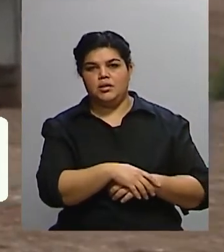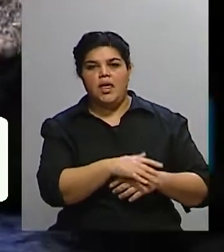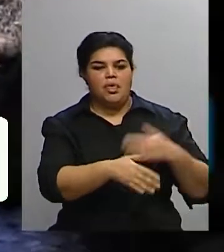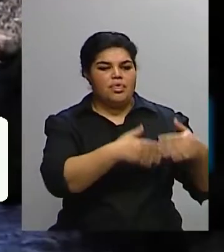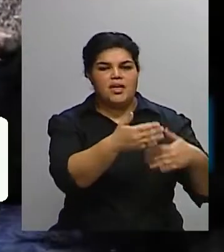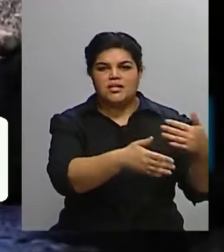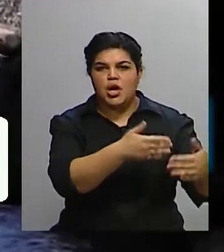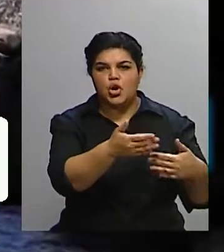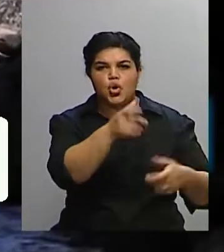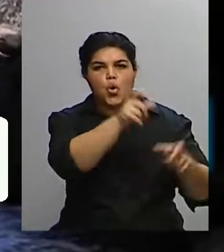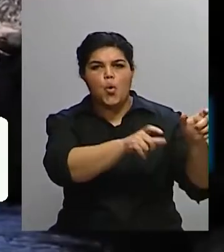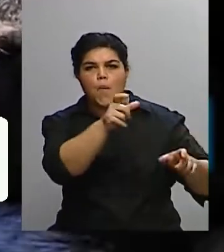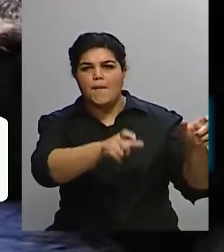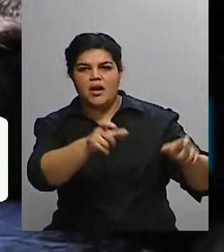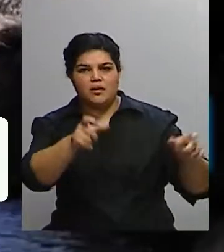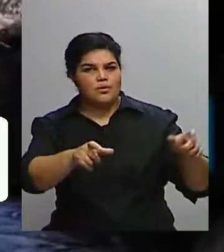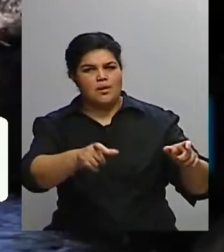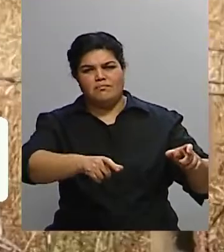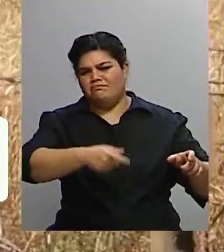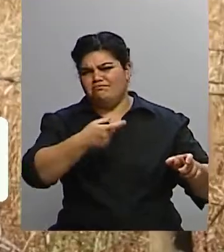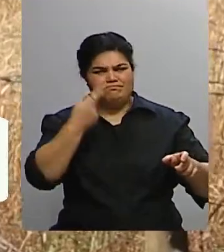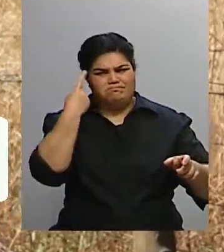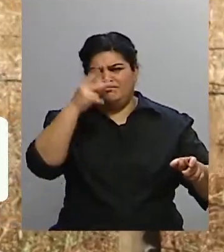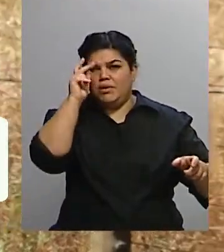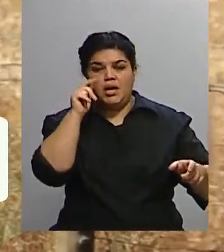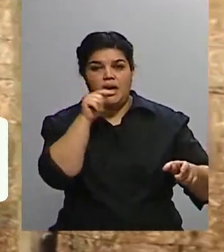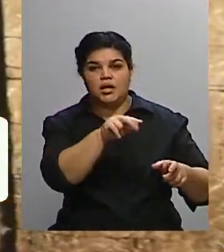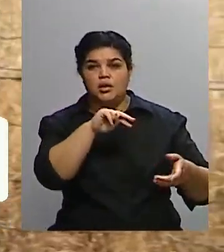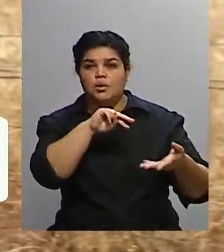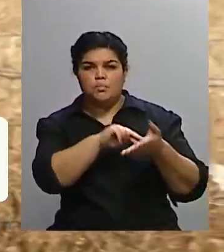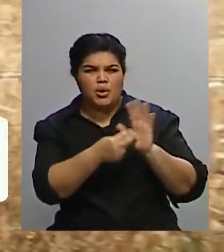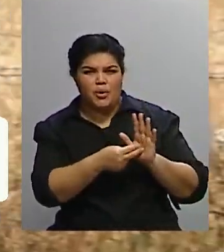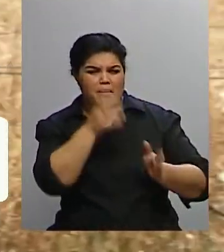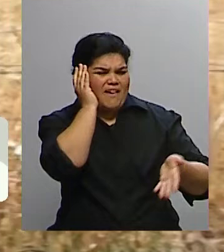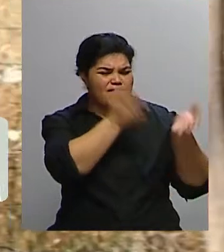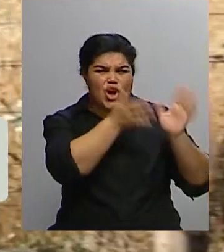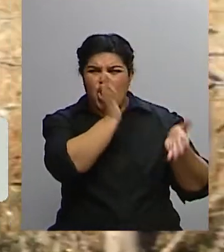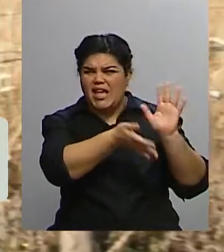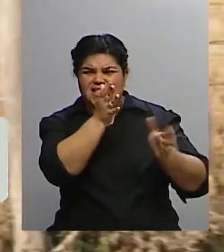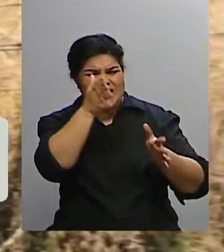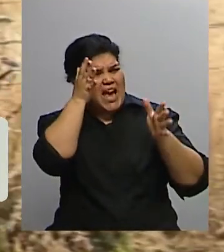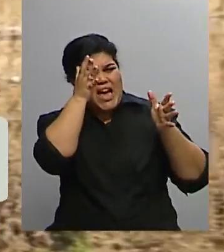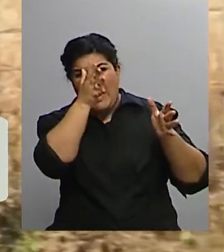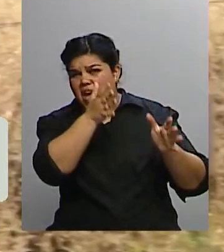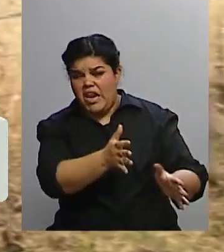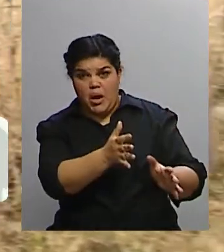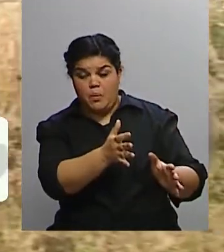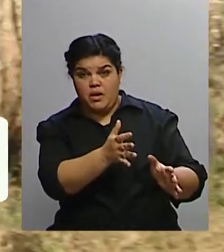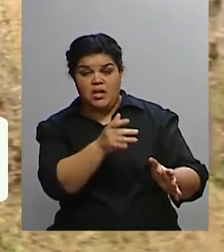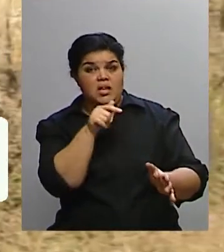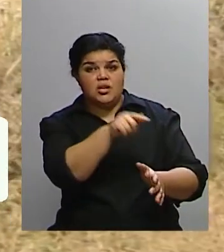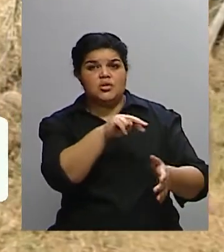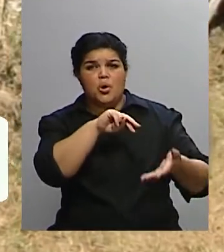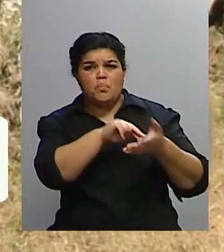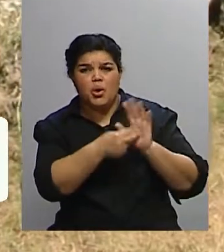humano, se concentran, el conflicto violento está muy concentrado, no es extenso, sino es un conflicto que se concentra en